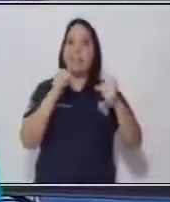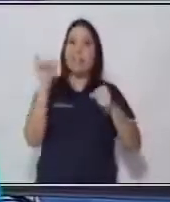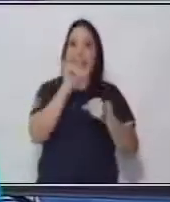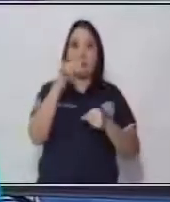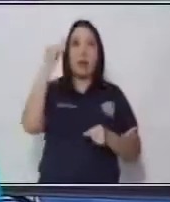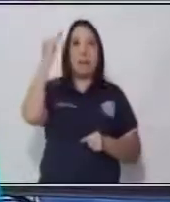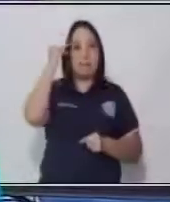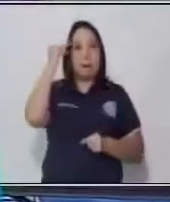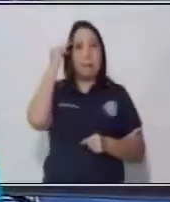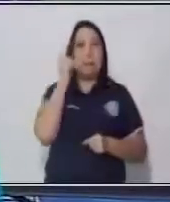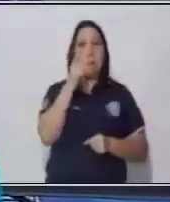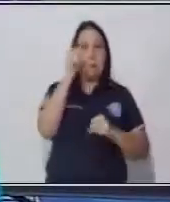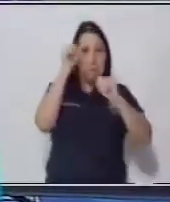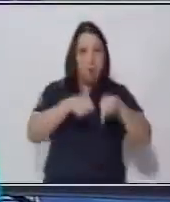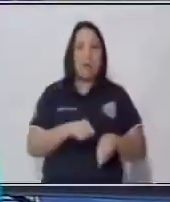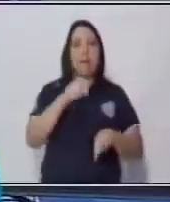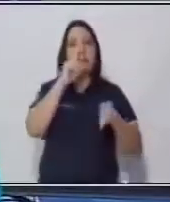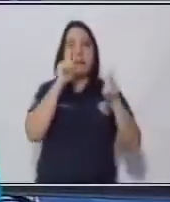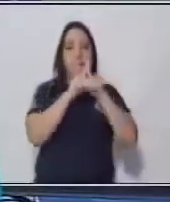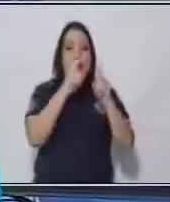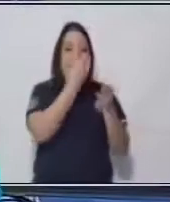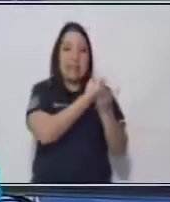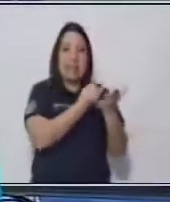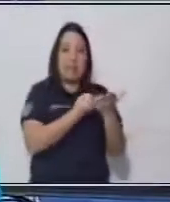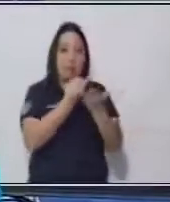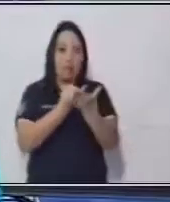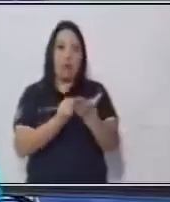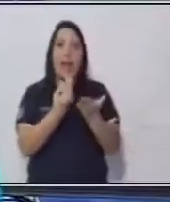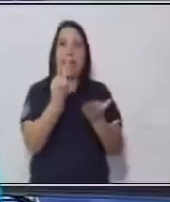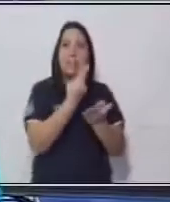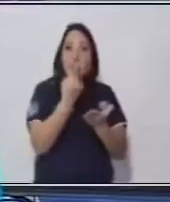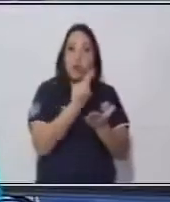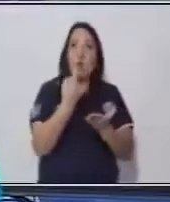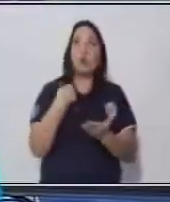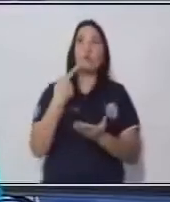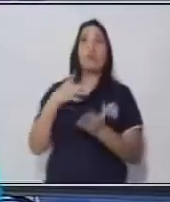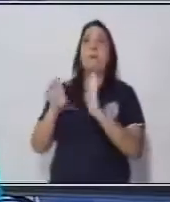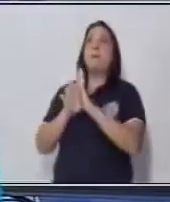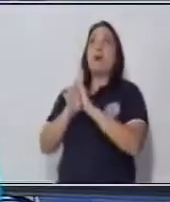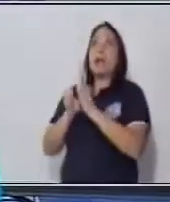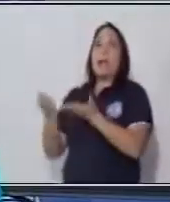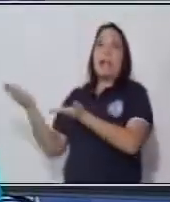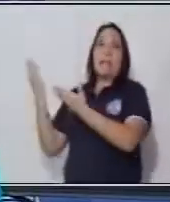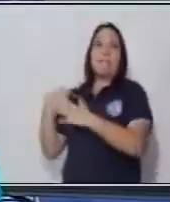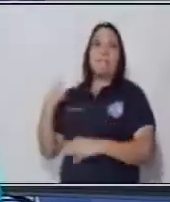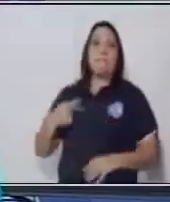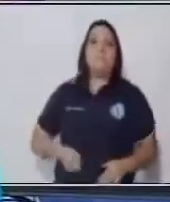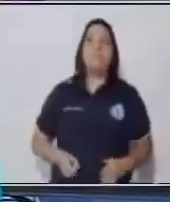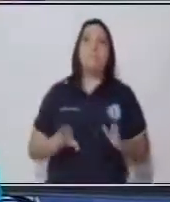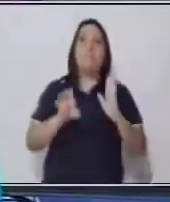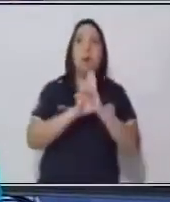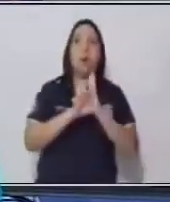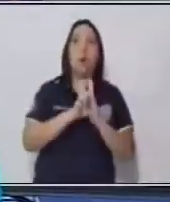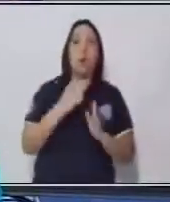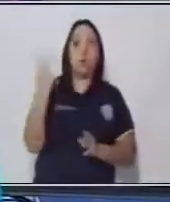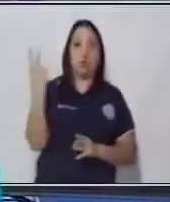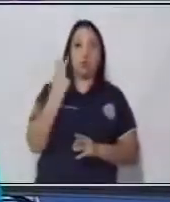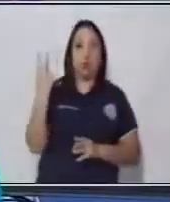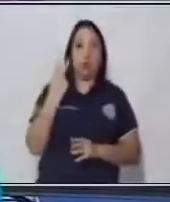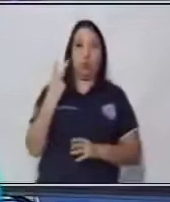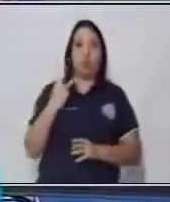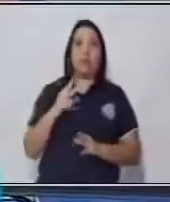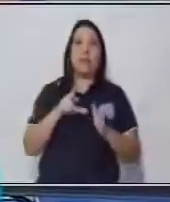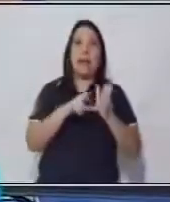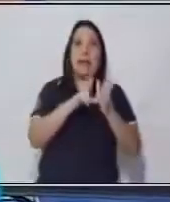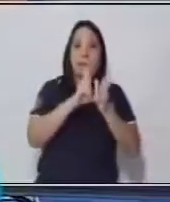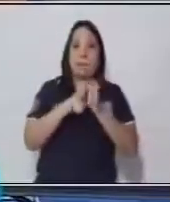al gusto con las imágenes que usted quiera tener. Acá tengo dos ejemplos en los cuales tienen que ser las imágenes